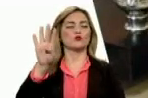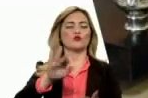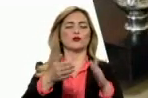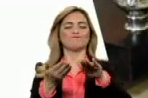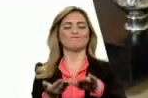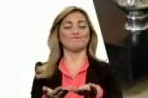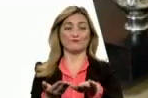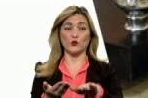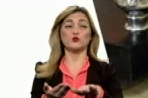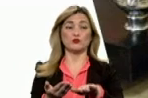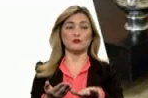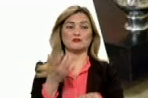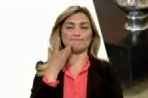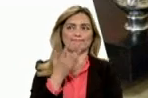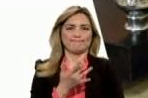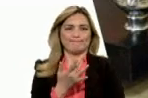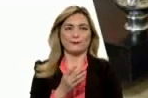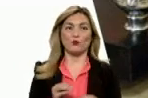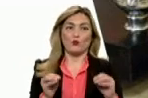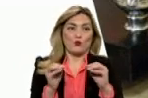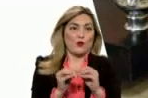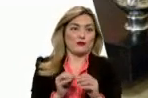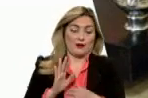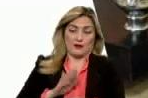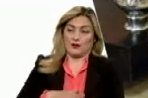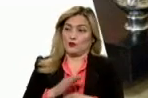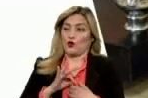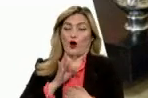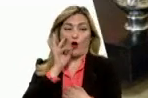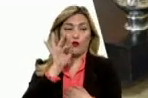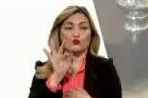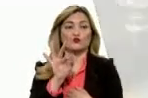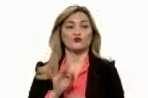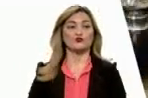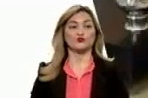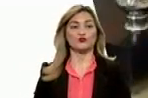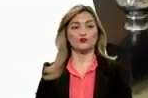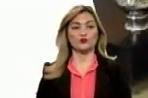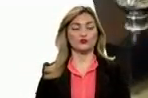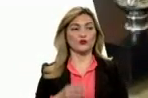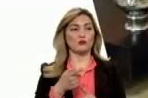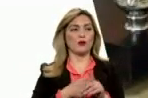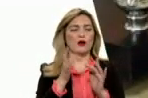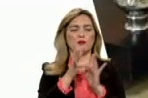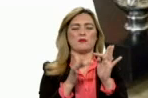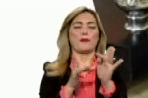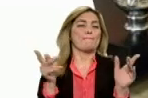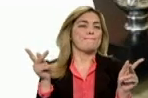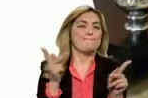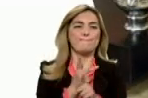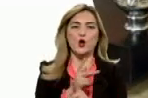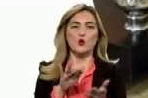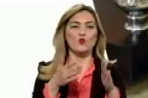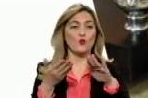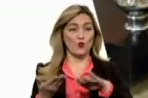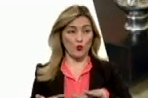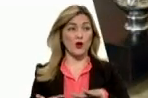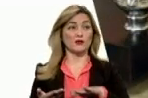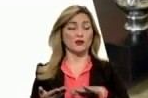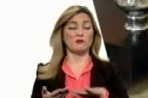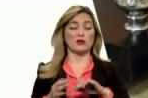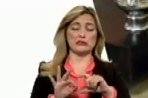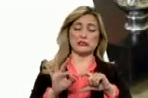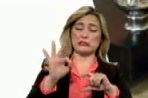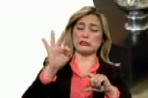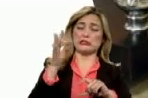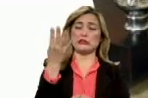32.154 muertes inusuales que pueden atribuirse al nuevo coronavirus. Abril sigue siendo el mes con mayor mortalidad, con un pico